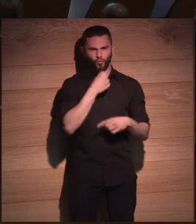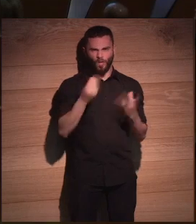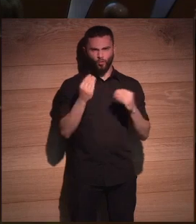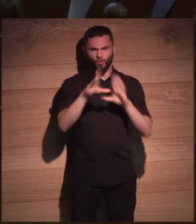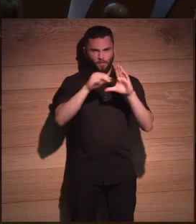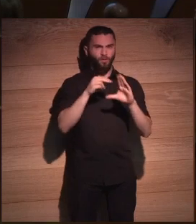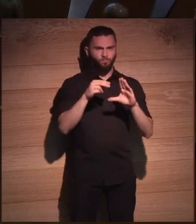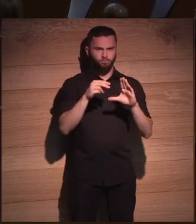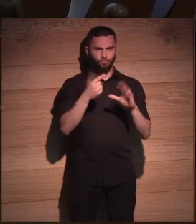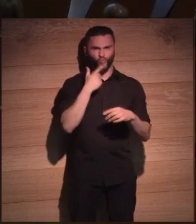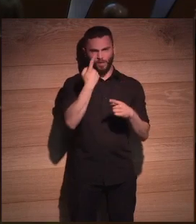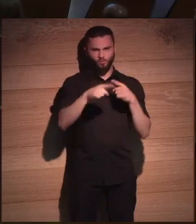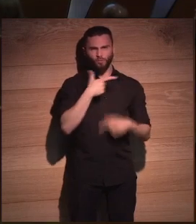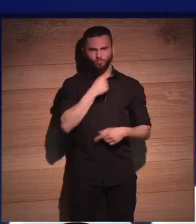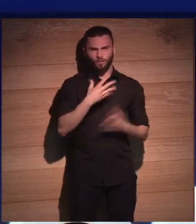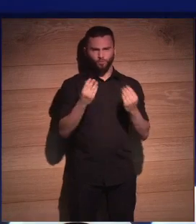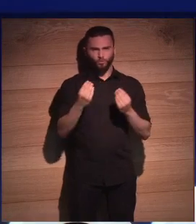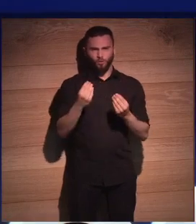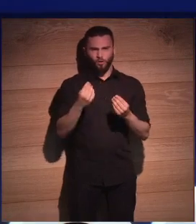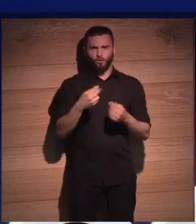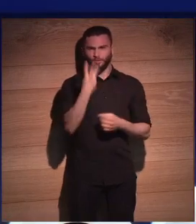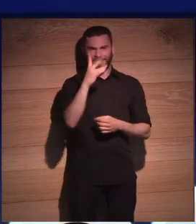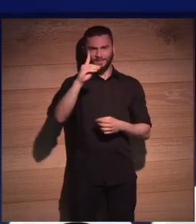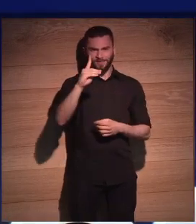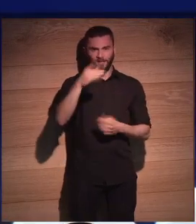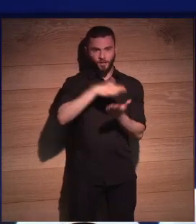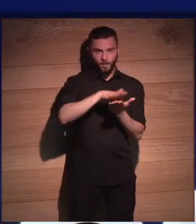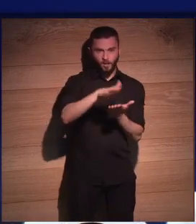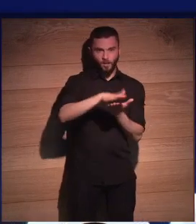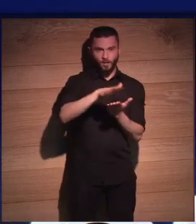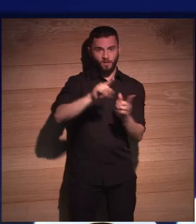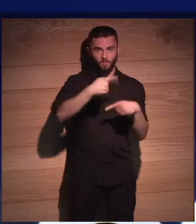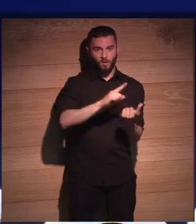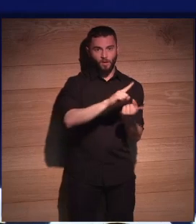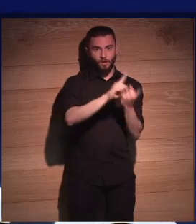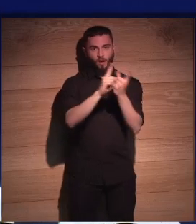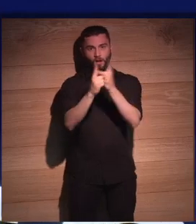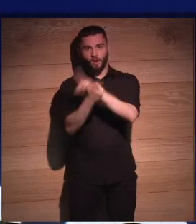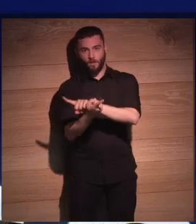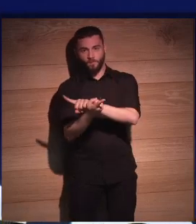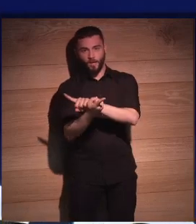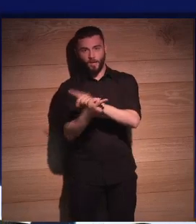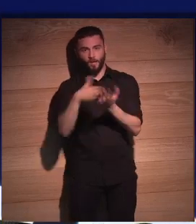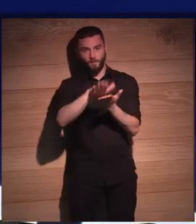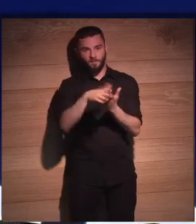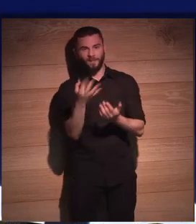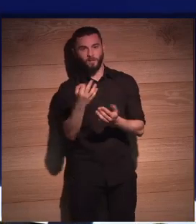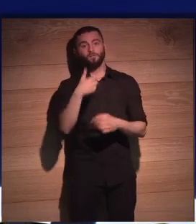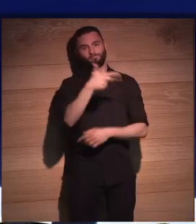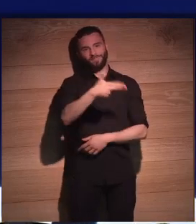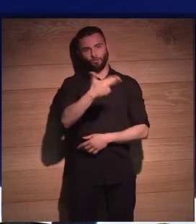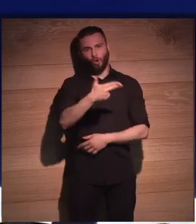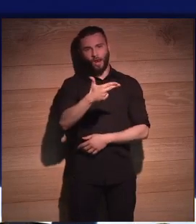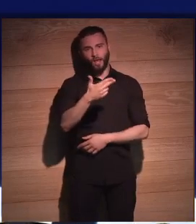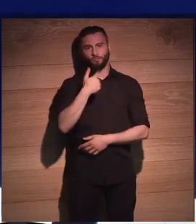del vídeo, cuando aparece la impresión en 3D y luego veis que se cambia y es una impresión de una pistola, ¿vale? Una de las cosas